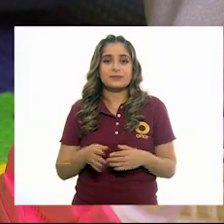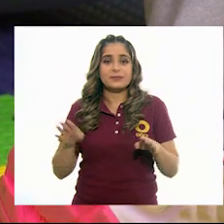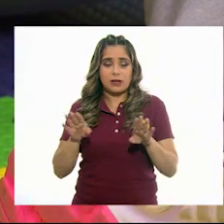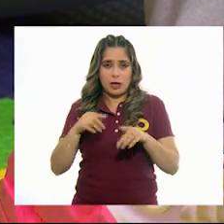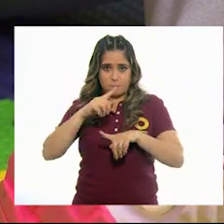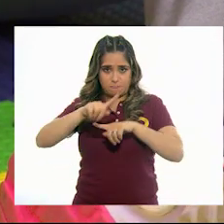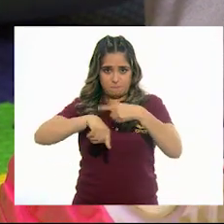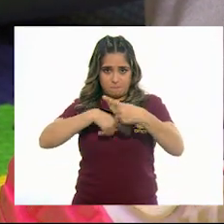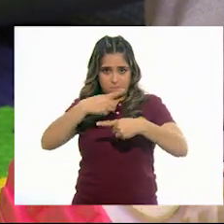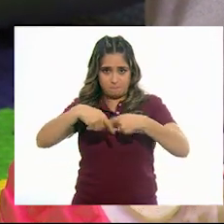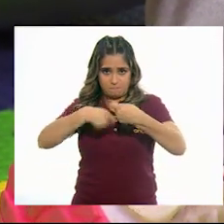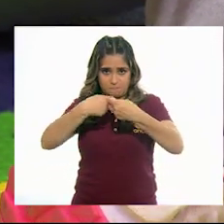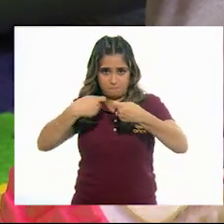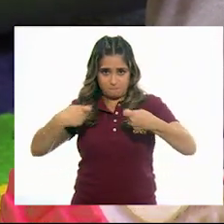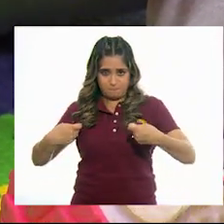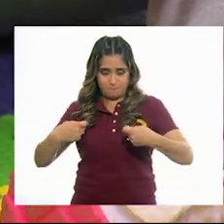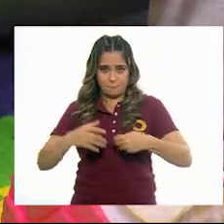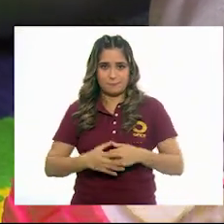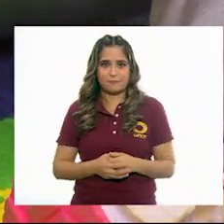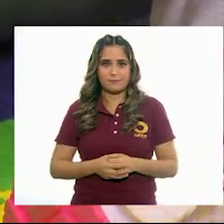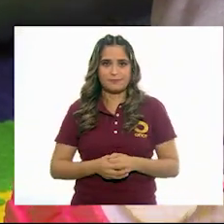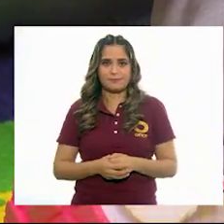nuestras agujetas.